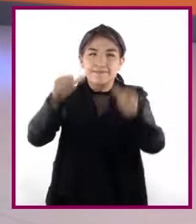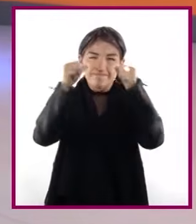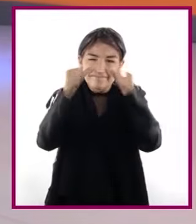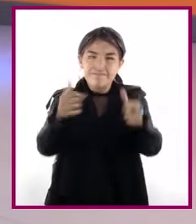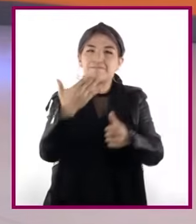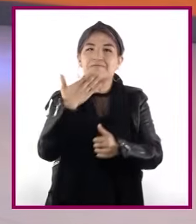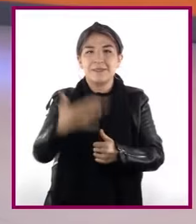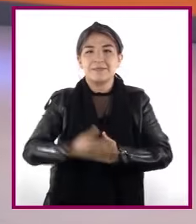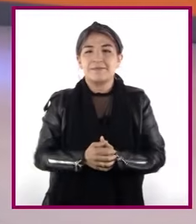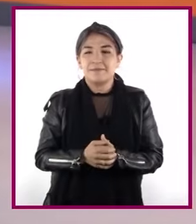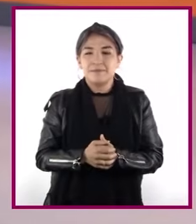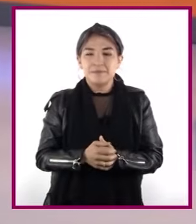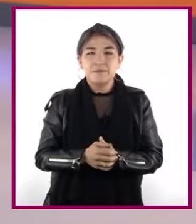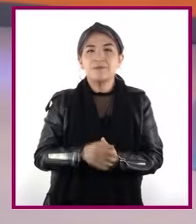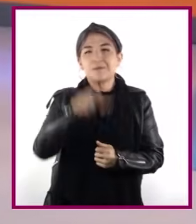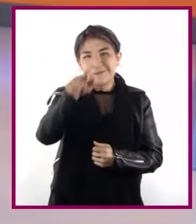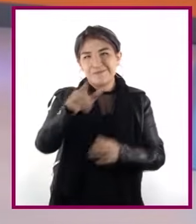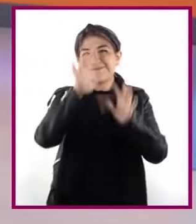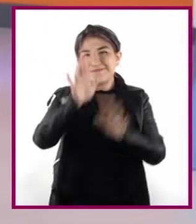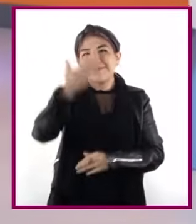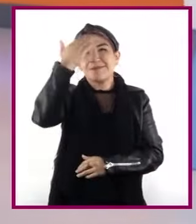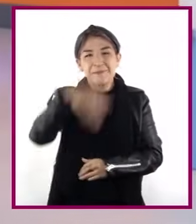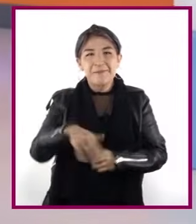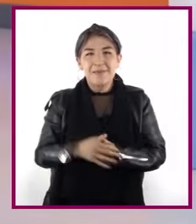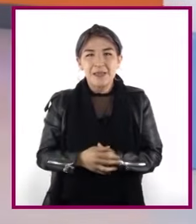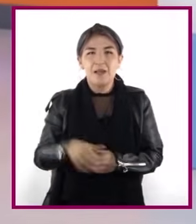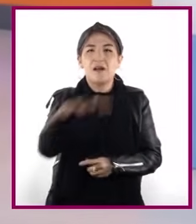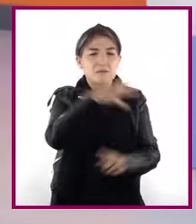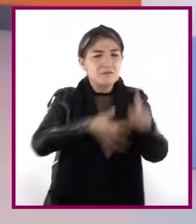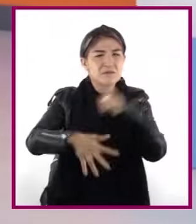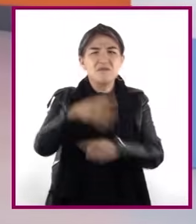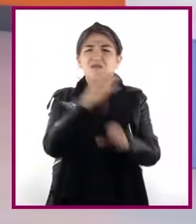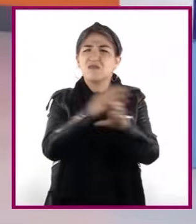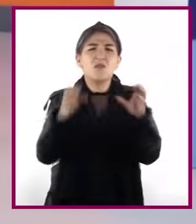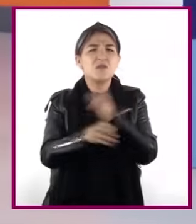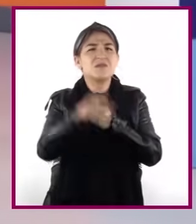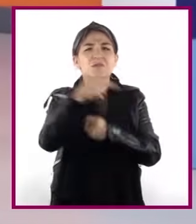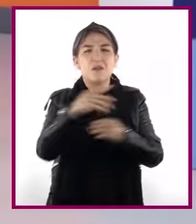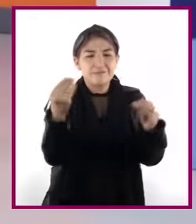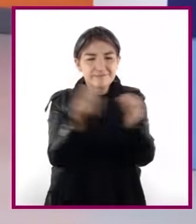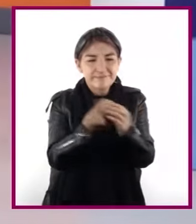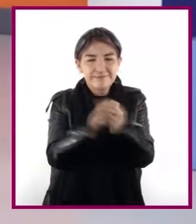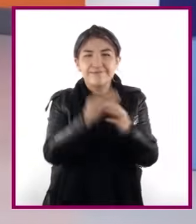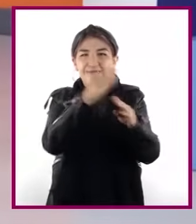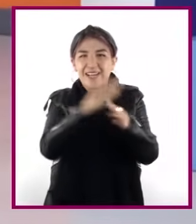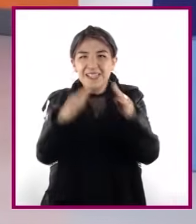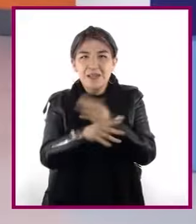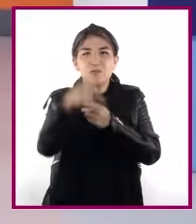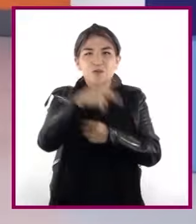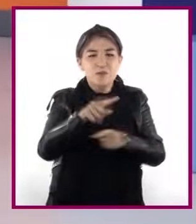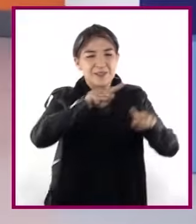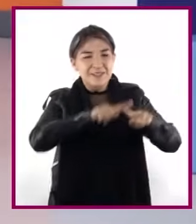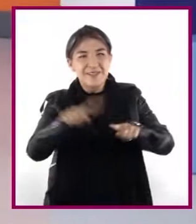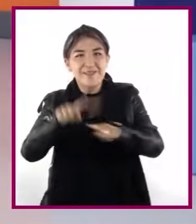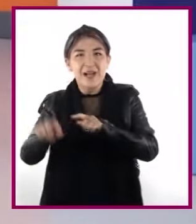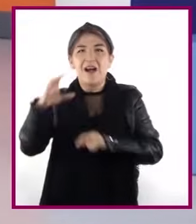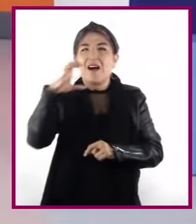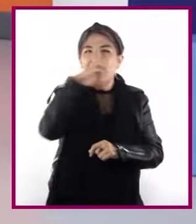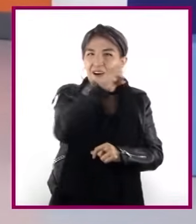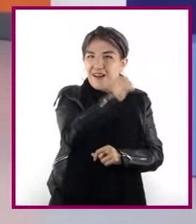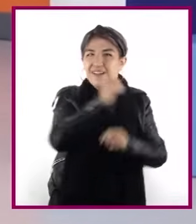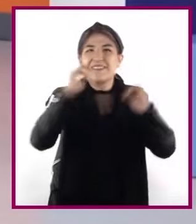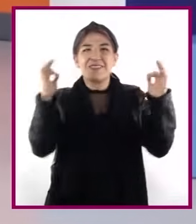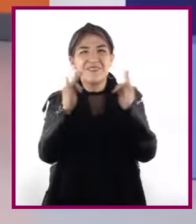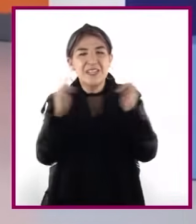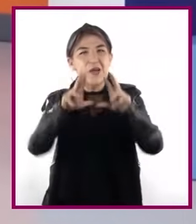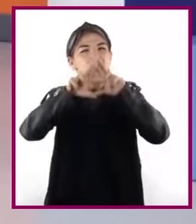su atención. Como saben, todas las cosas están hechas de materia que se presenta en diferentes estados físicos o estados de